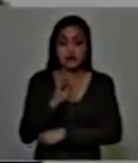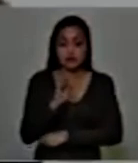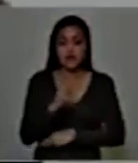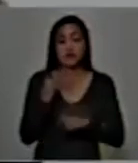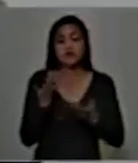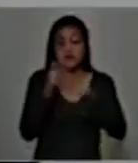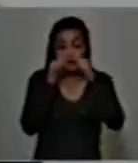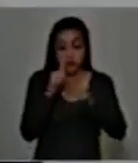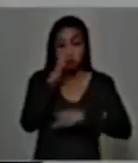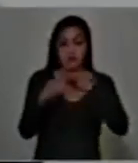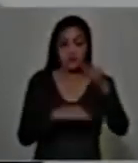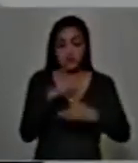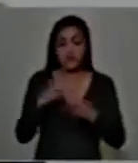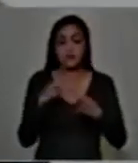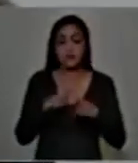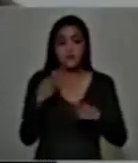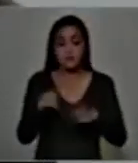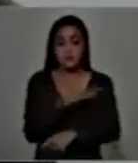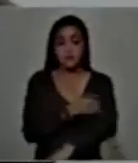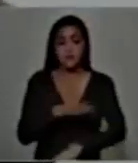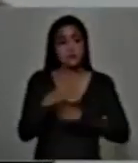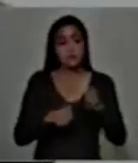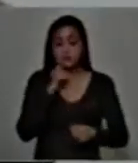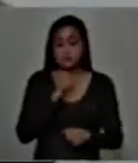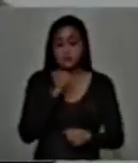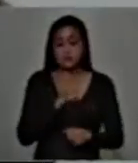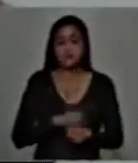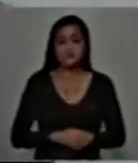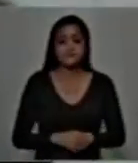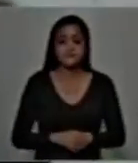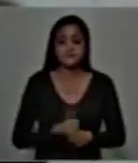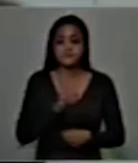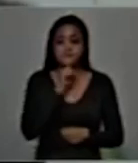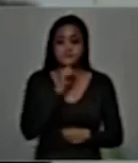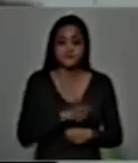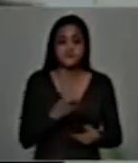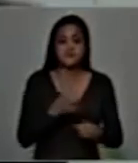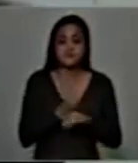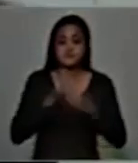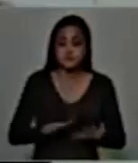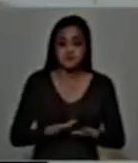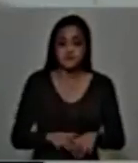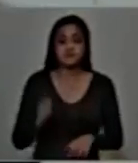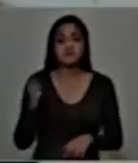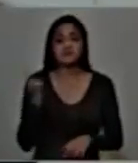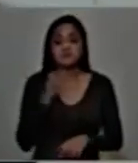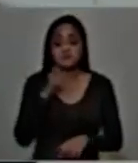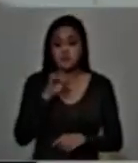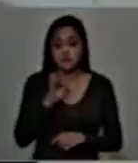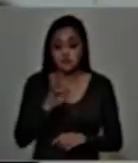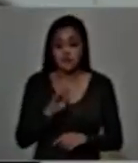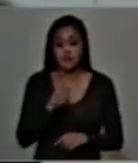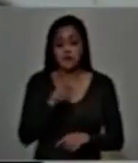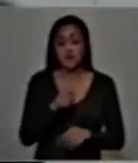pequeñito lo vamos a restituir con su hermano mayor y